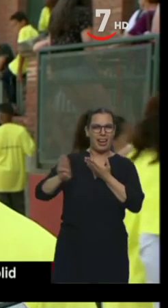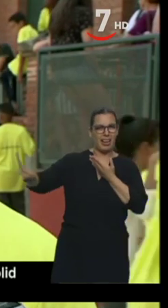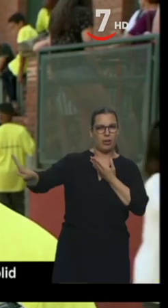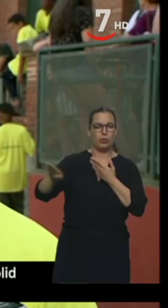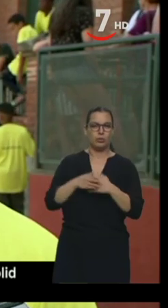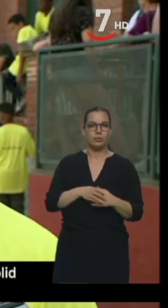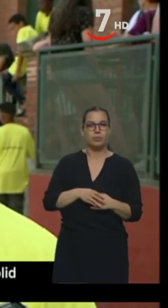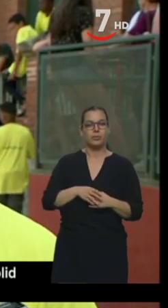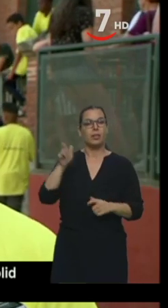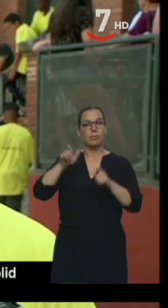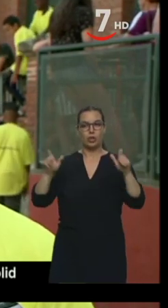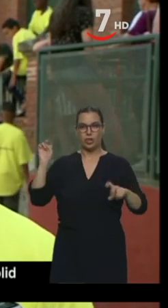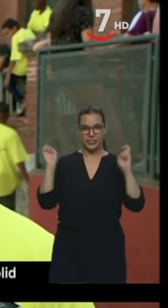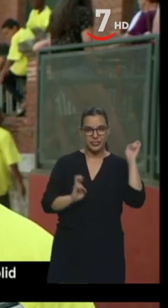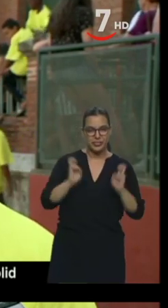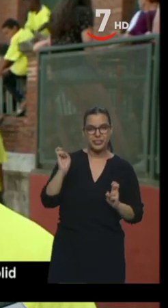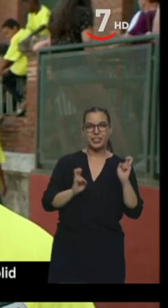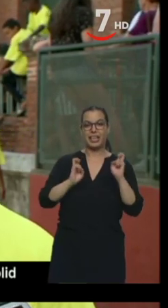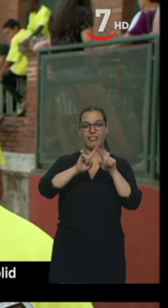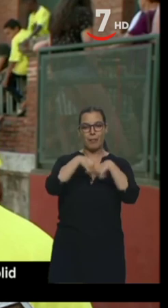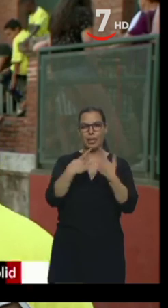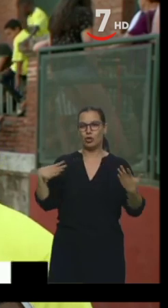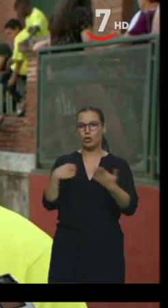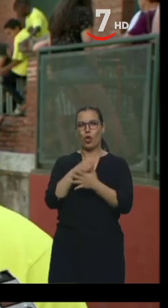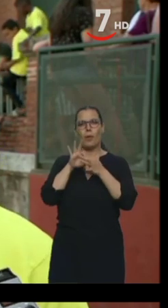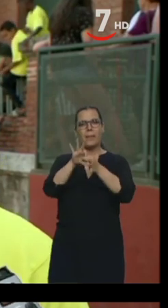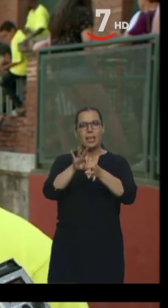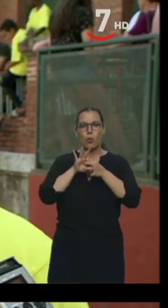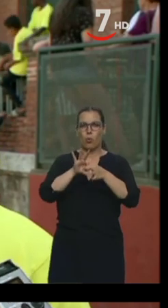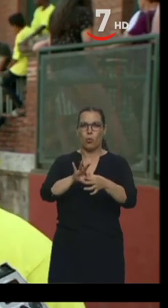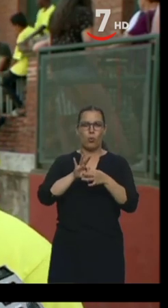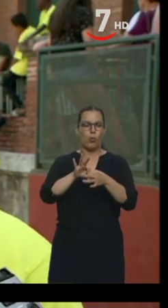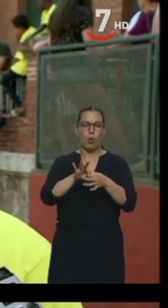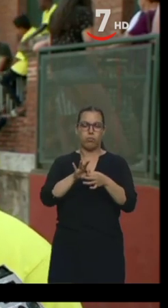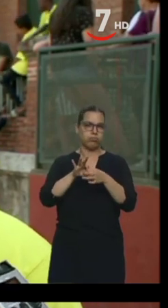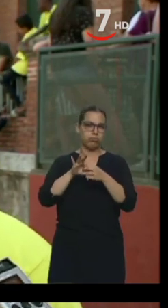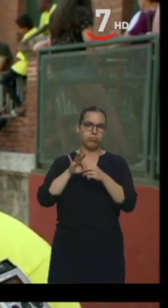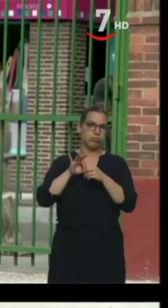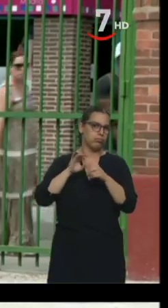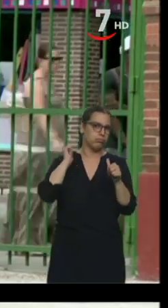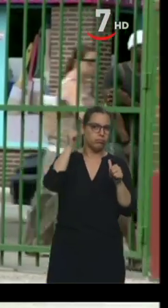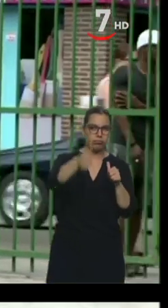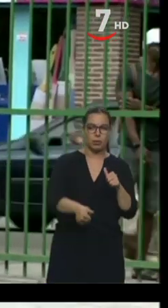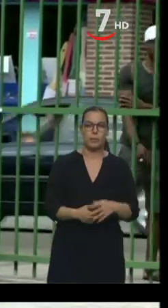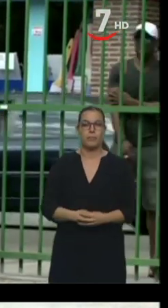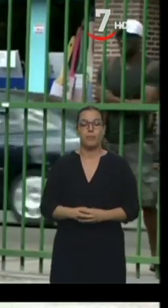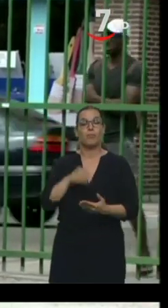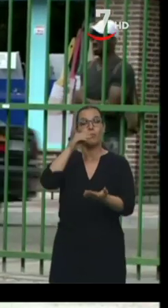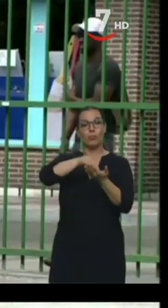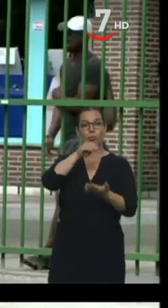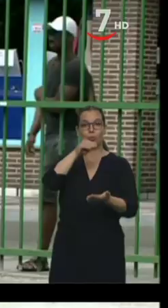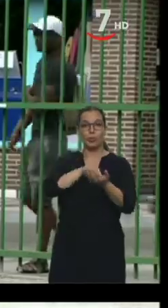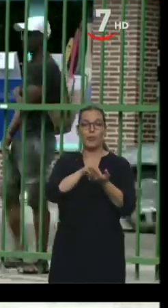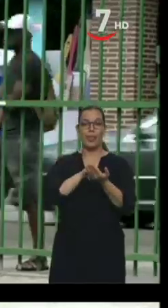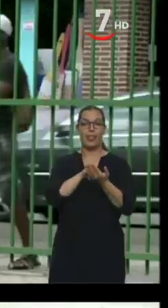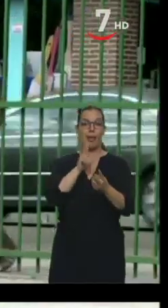las familias que les acogen acaban creando vínculos que duran mucho tiempo. En muchos casos es día